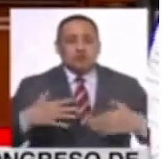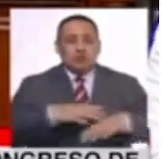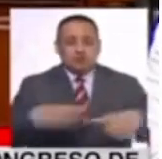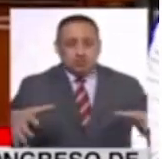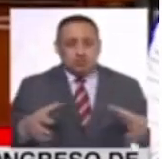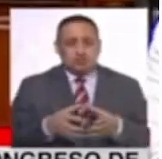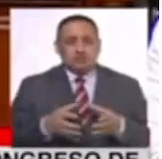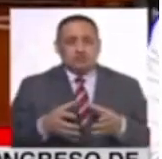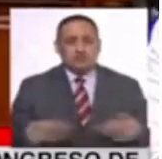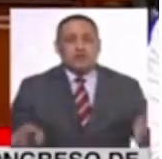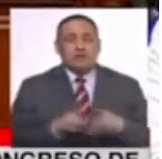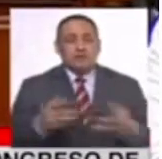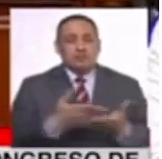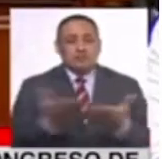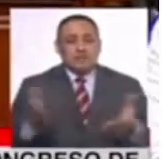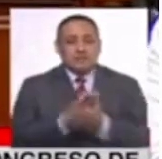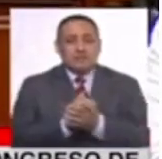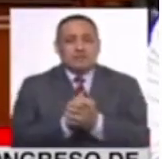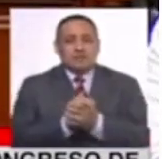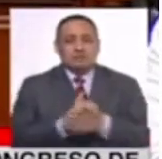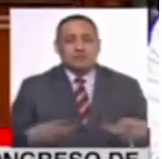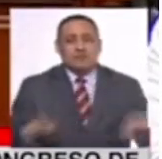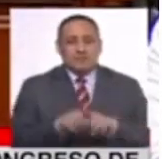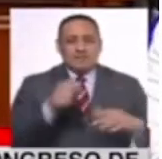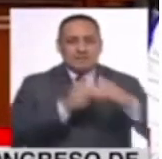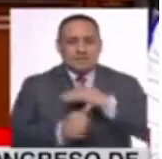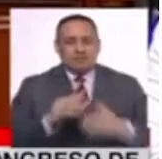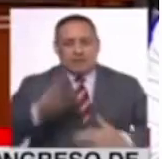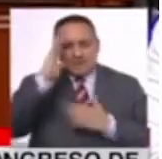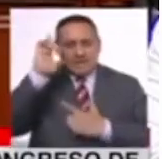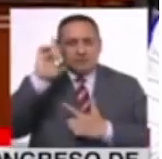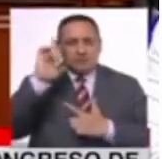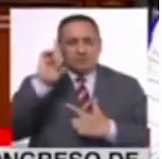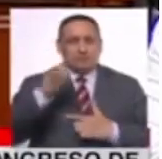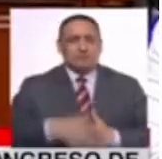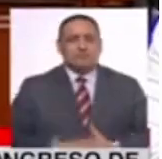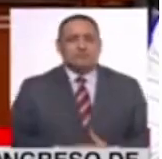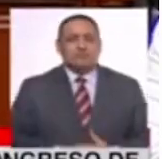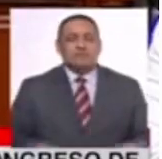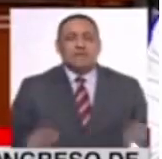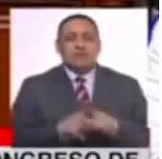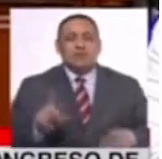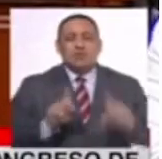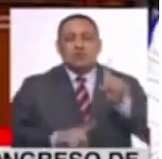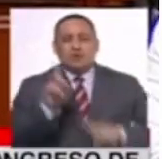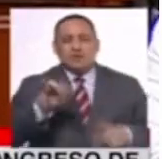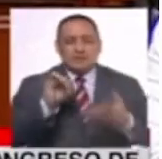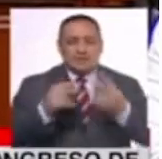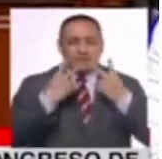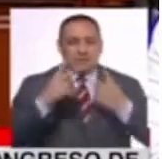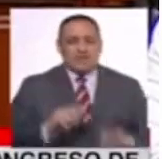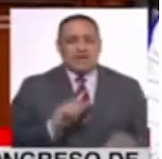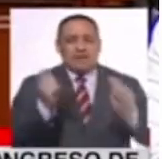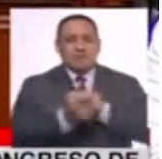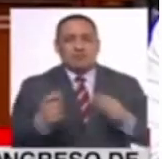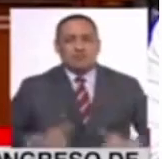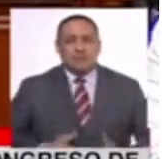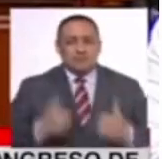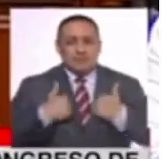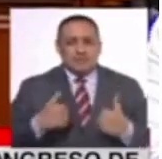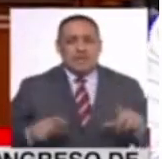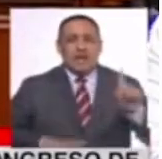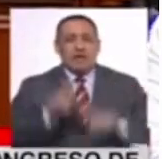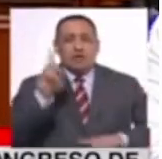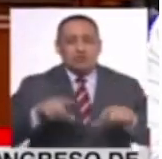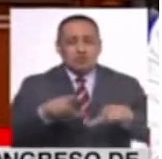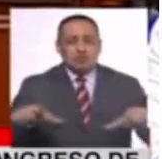Nosotros, estimados amigos, en el Ejército y en la Fuerza Armada, cuando alguien sale cambiado a una colocación, a